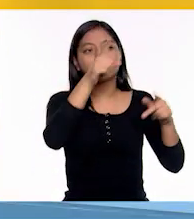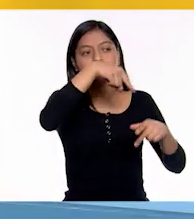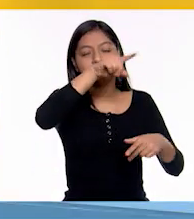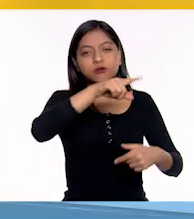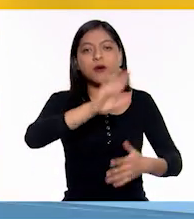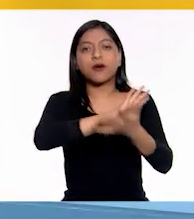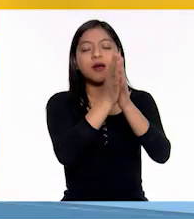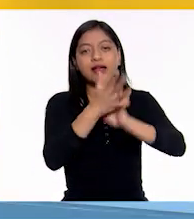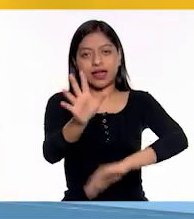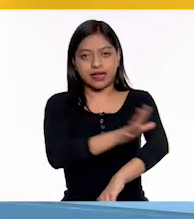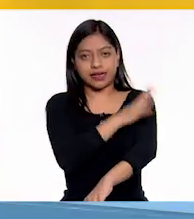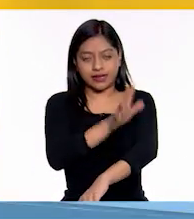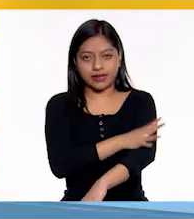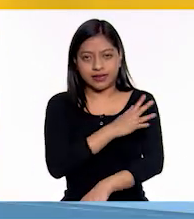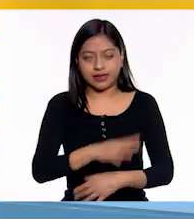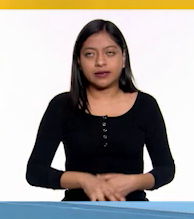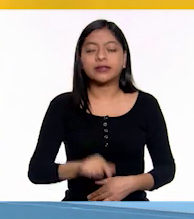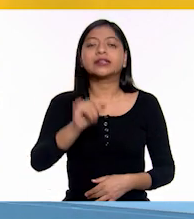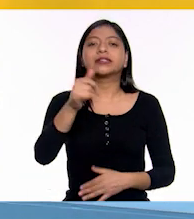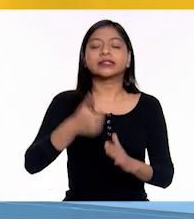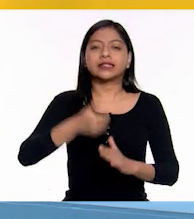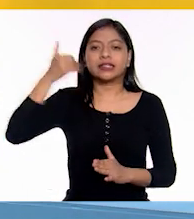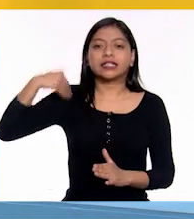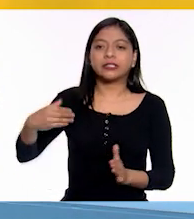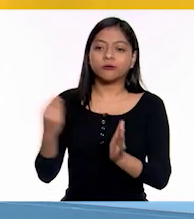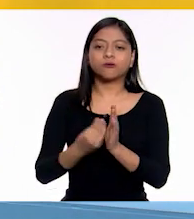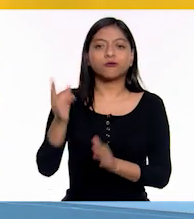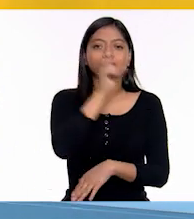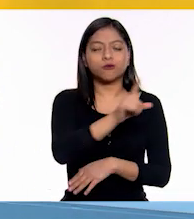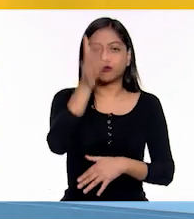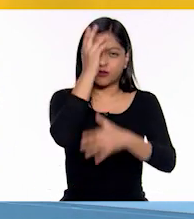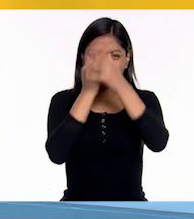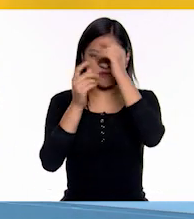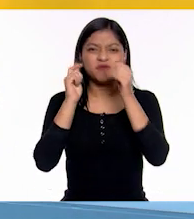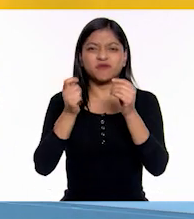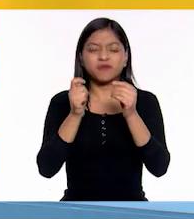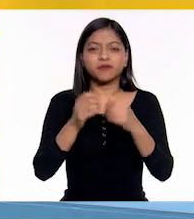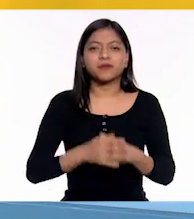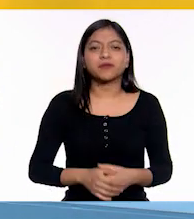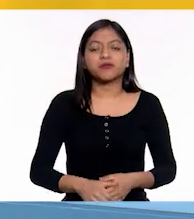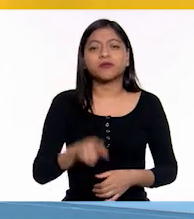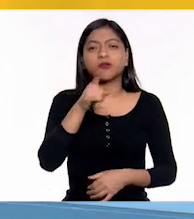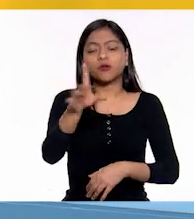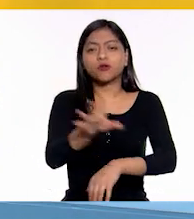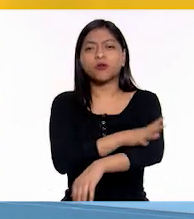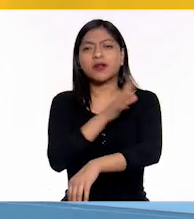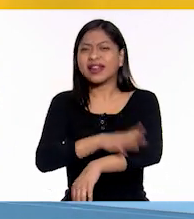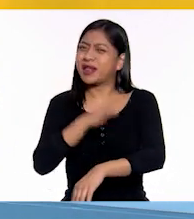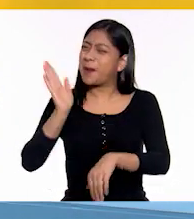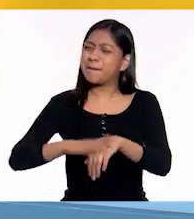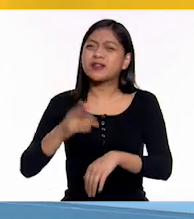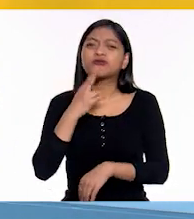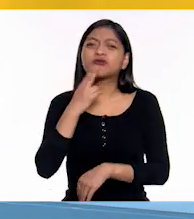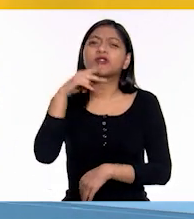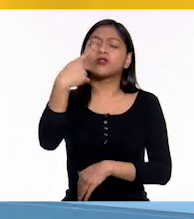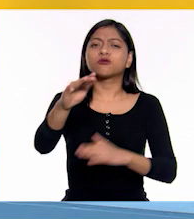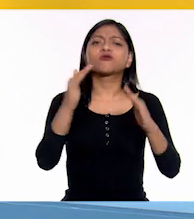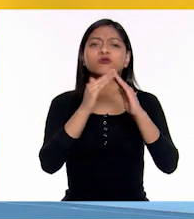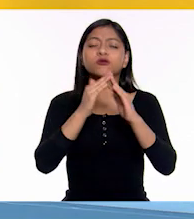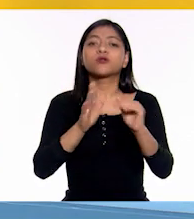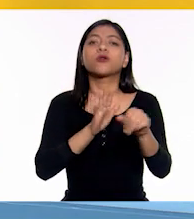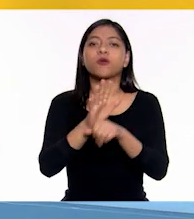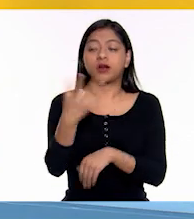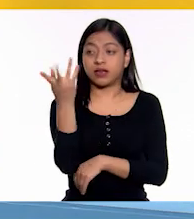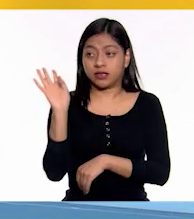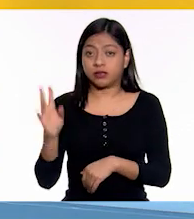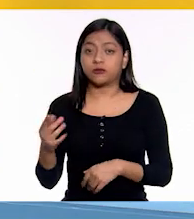en una de las clases pasadas se les preguntó a los alumnos qué tipo de energía era la que más usaban en su casa y la